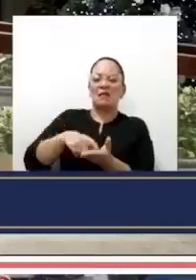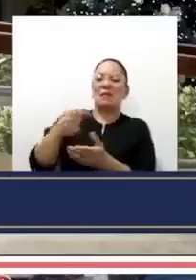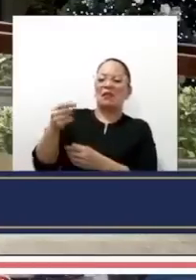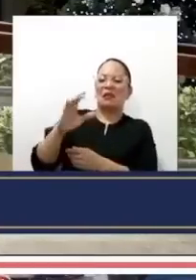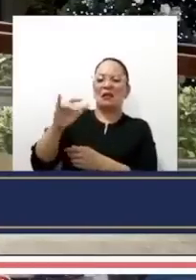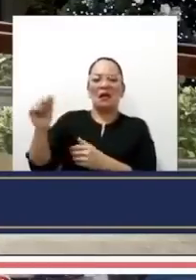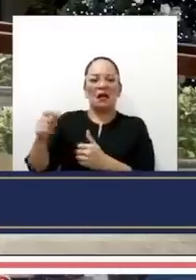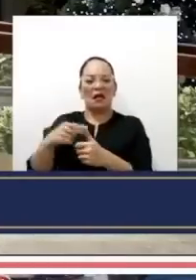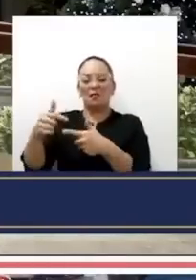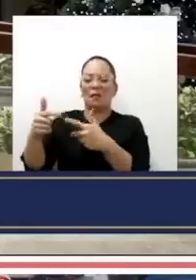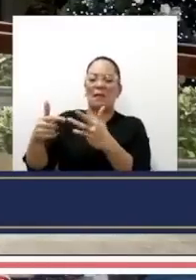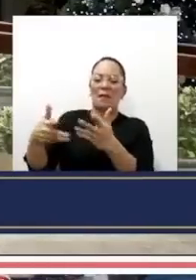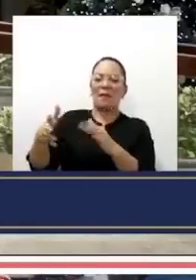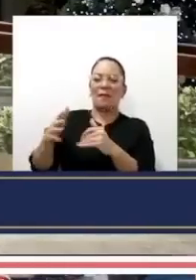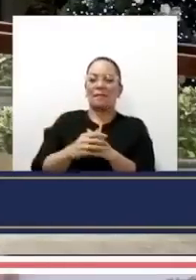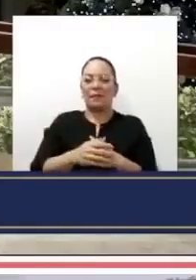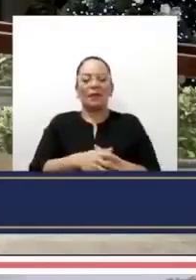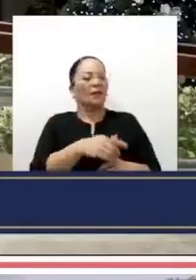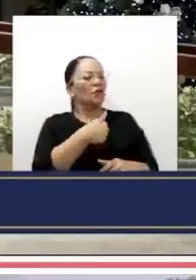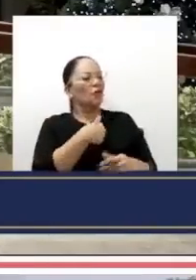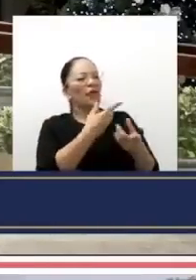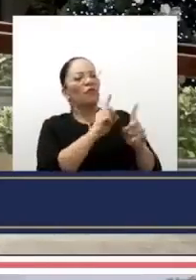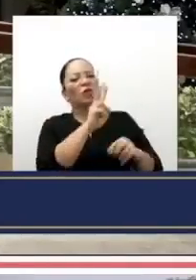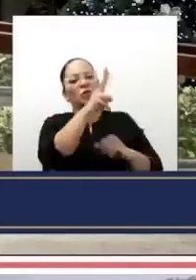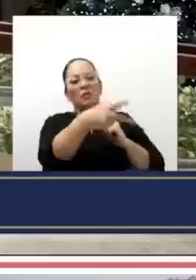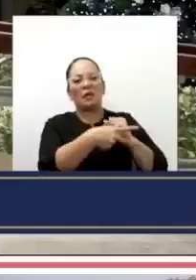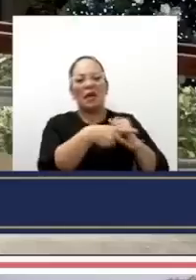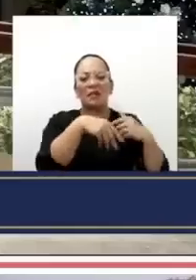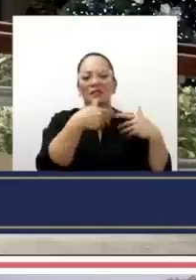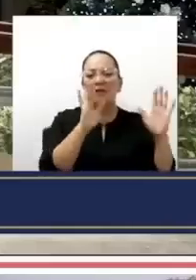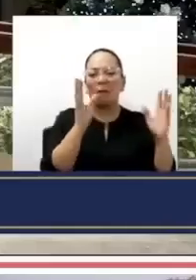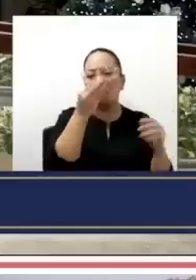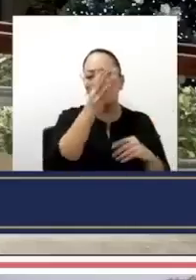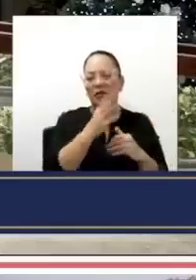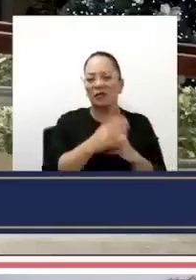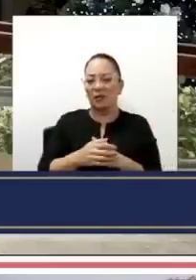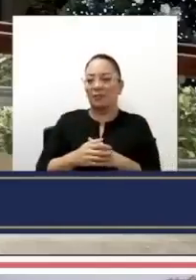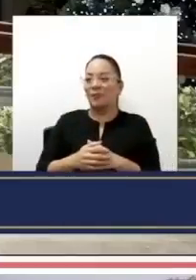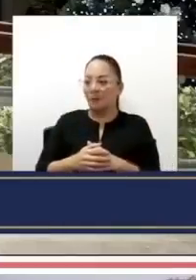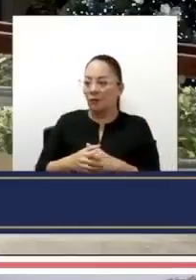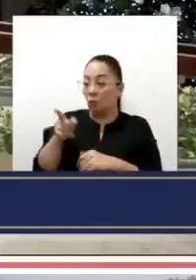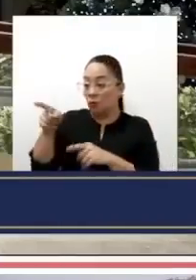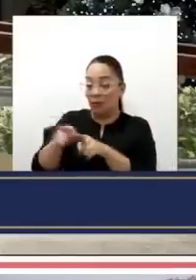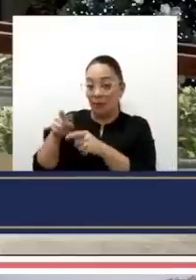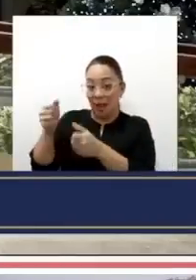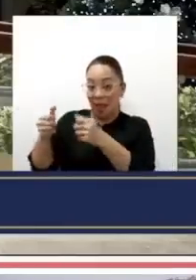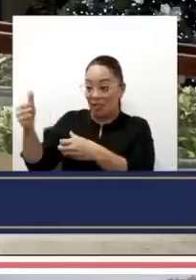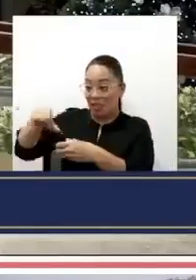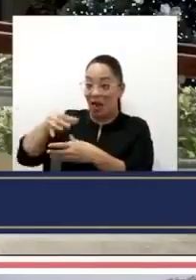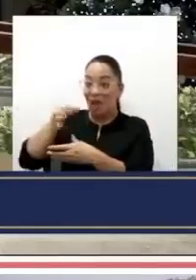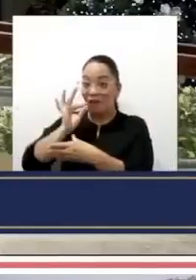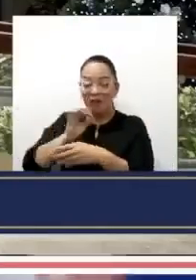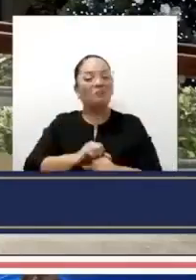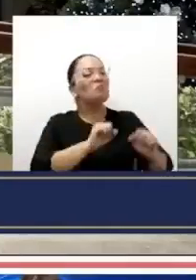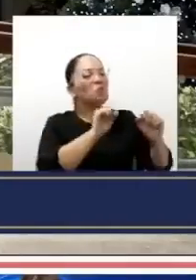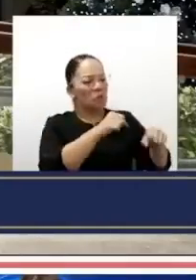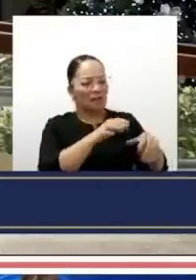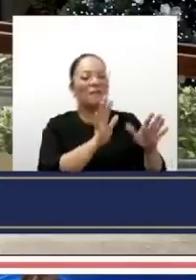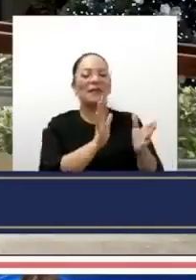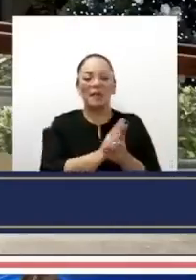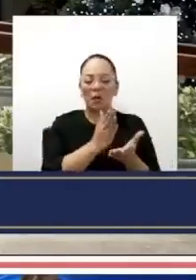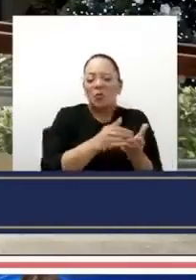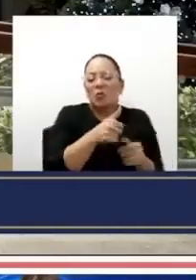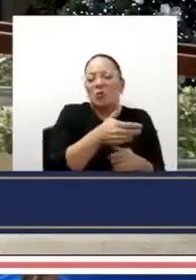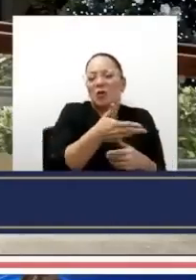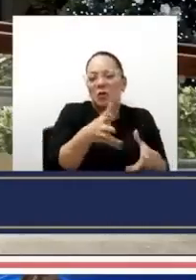que la carajada. Que me he divorciado 2 veces. No importa. y que usted también le echa leche al café. Posiblemente, sí. Ah. O alguna otra cosa